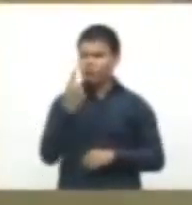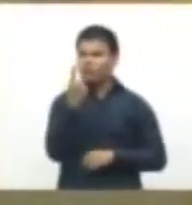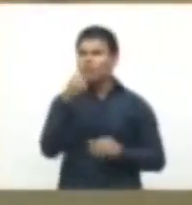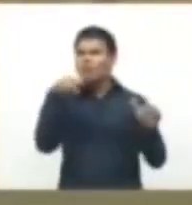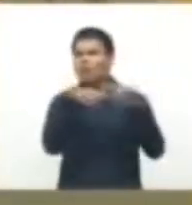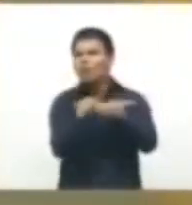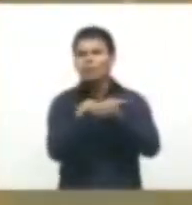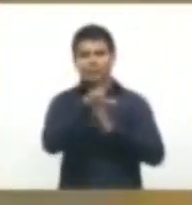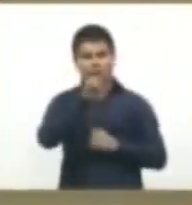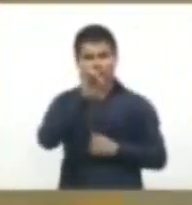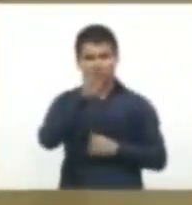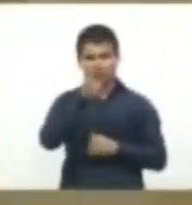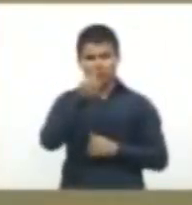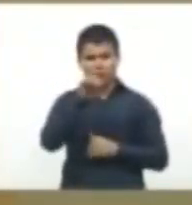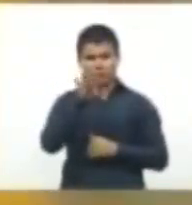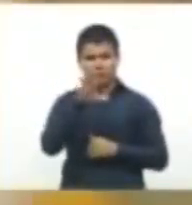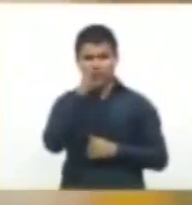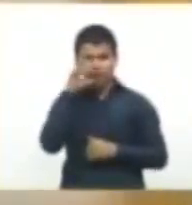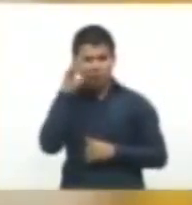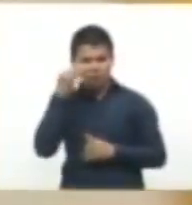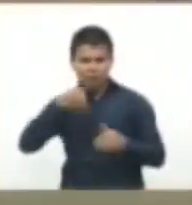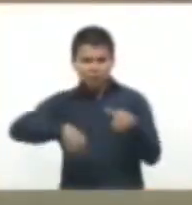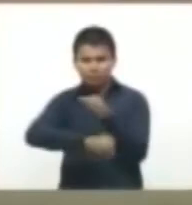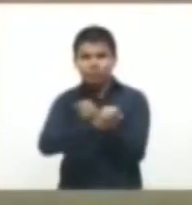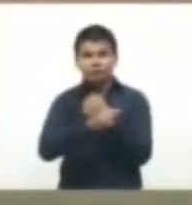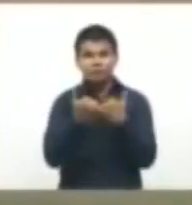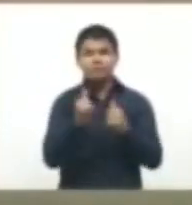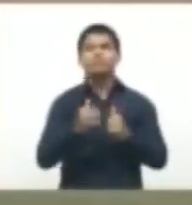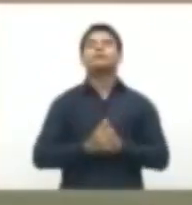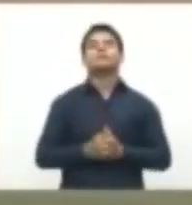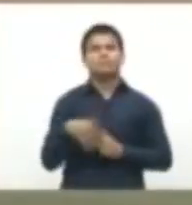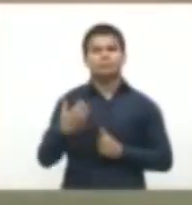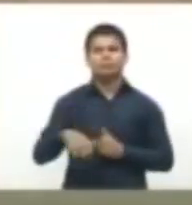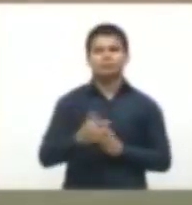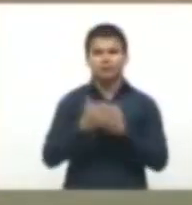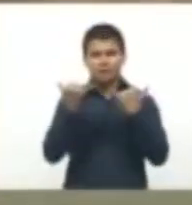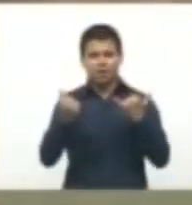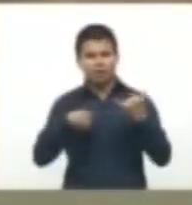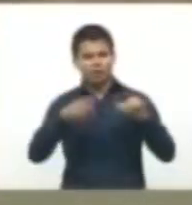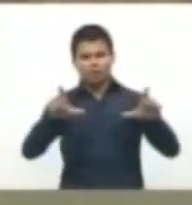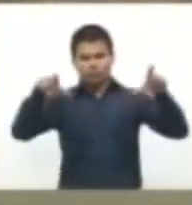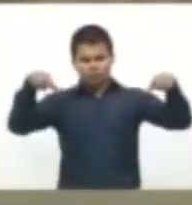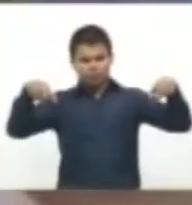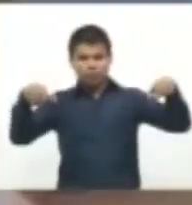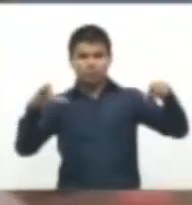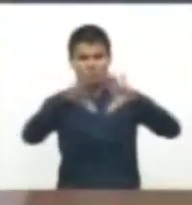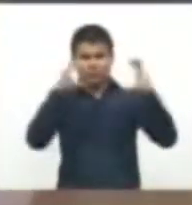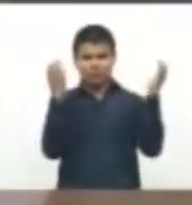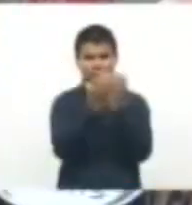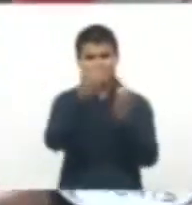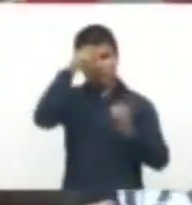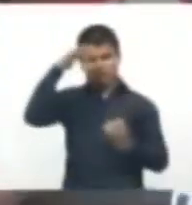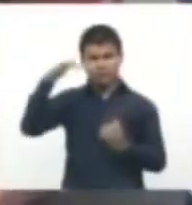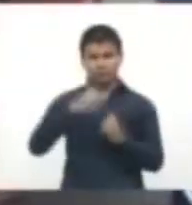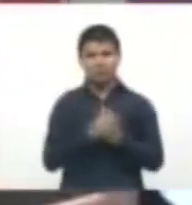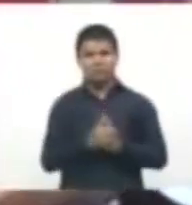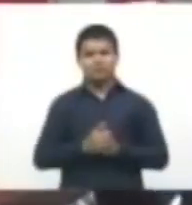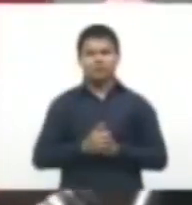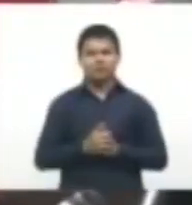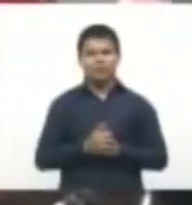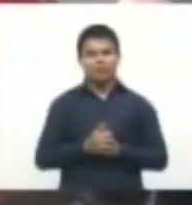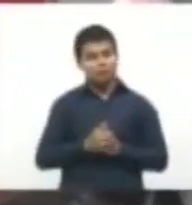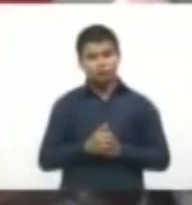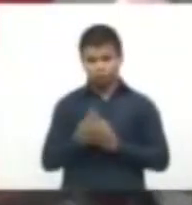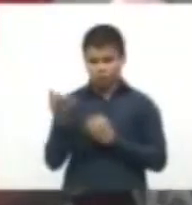por Robinson Aponzá, ya conocen al rival y por eso en el Jaime Morón no se quieren confiar. Porque te aprieta,